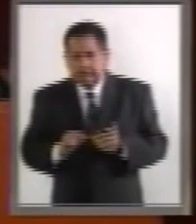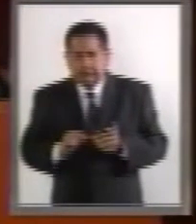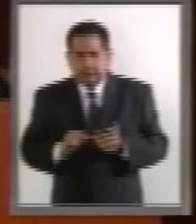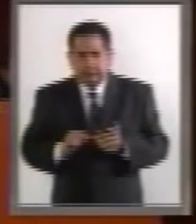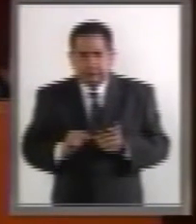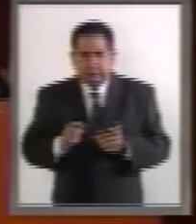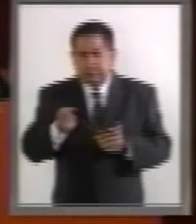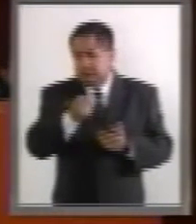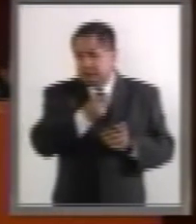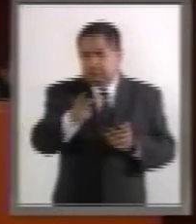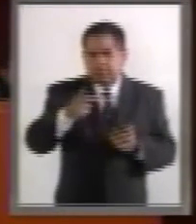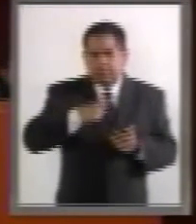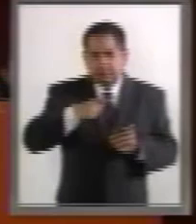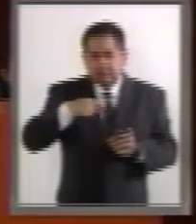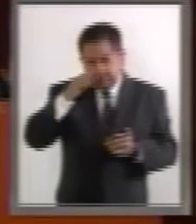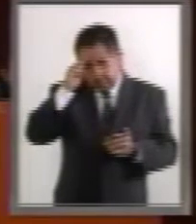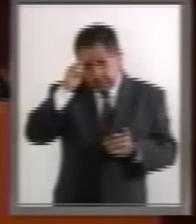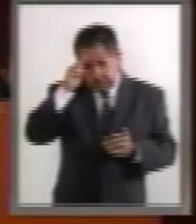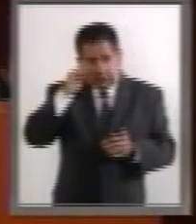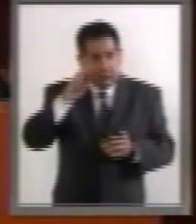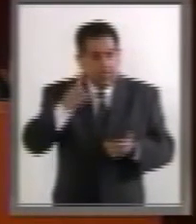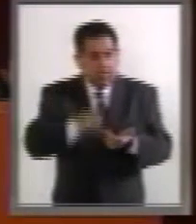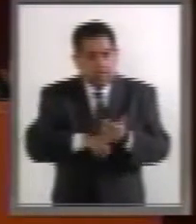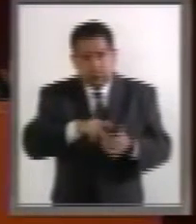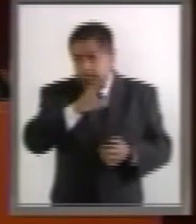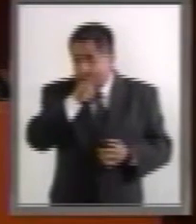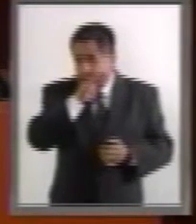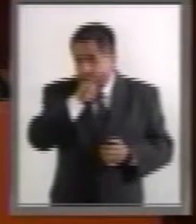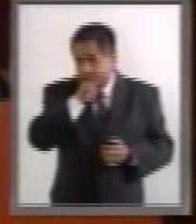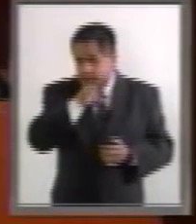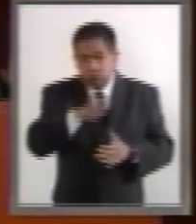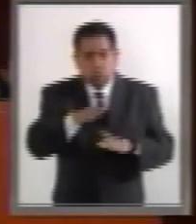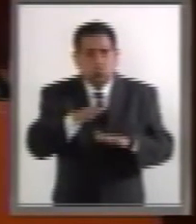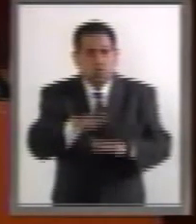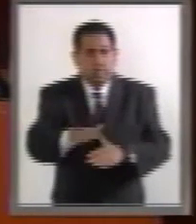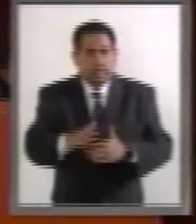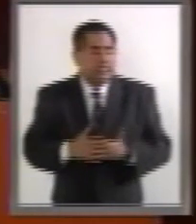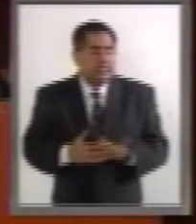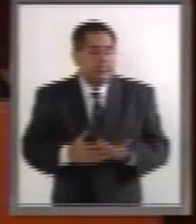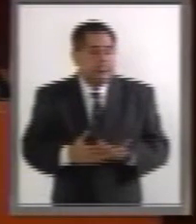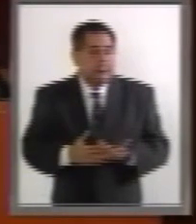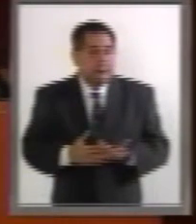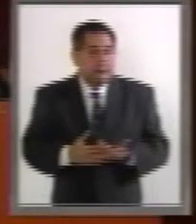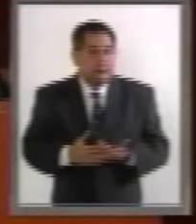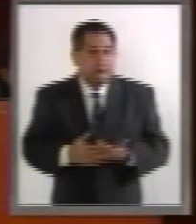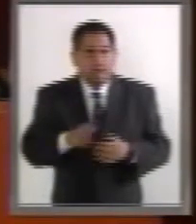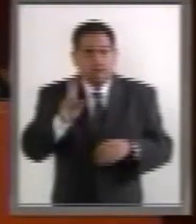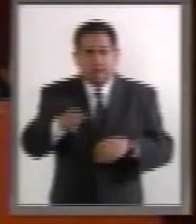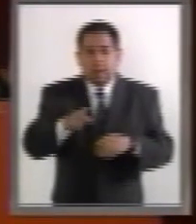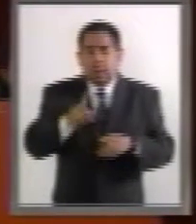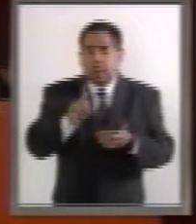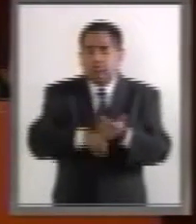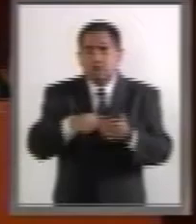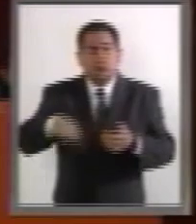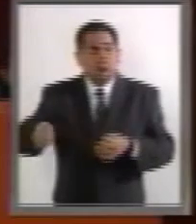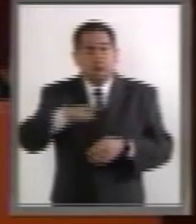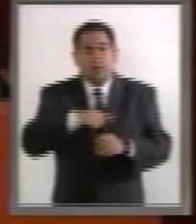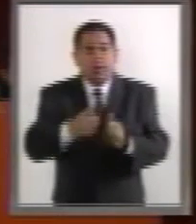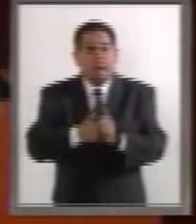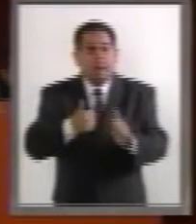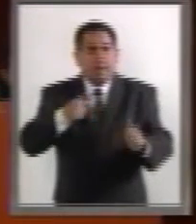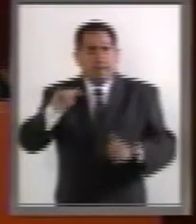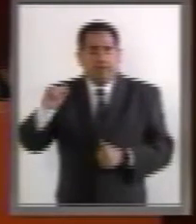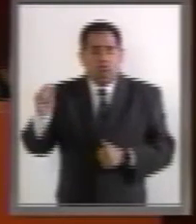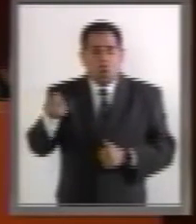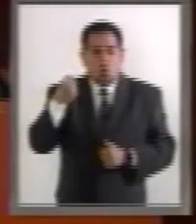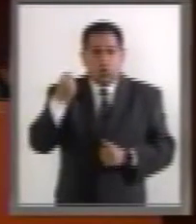reflejan una preocupación respecto del atraso tecnológico que evidentemente